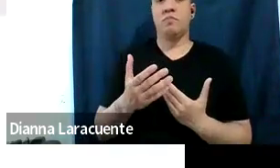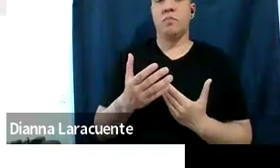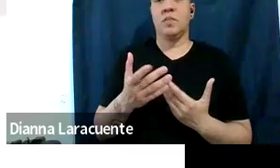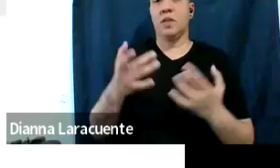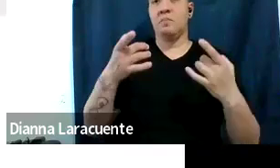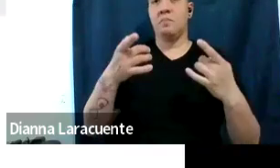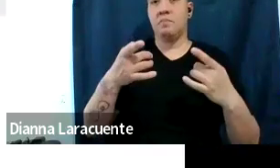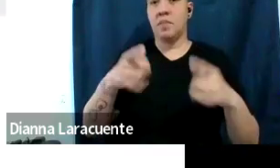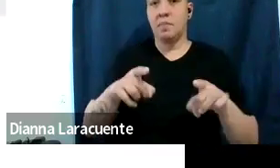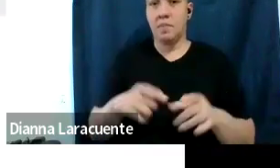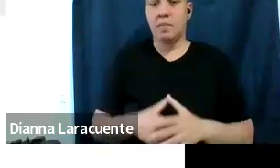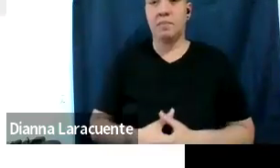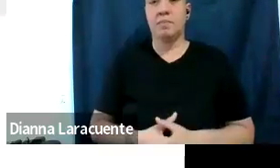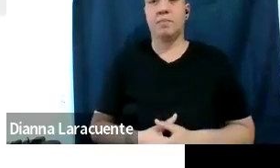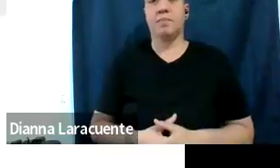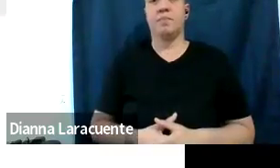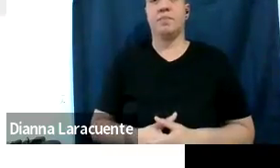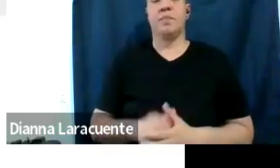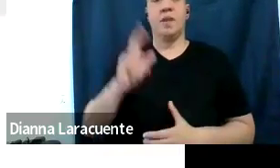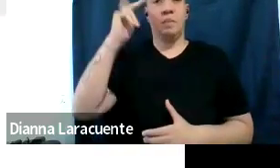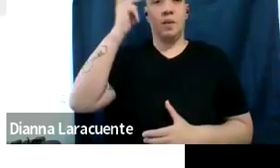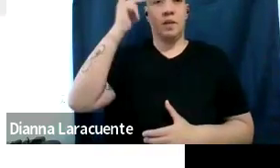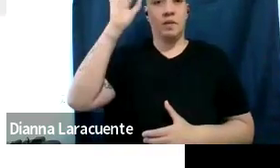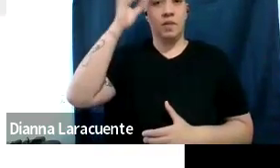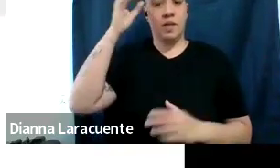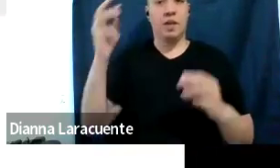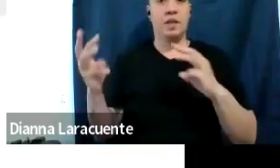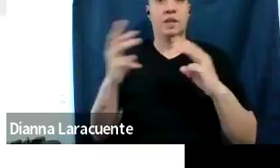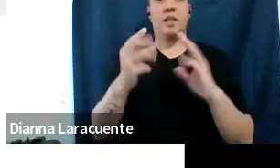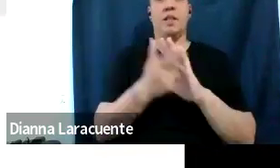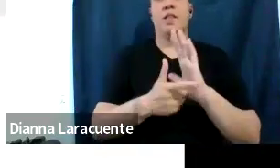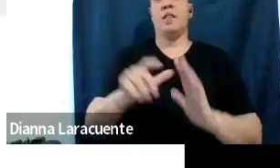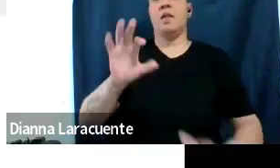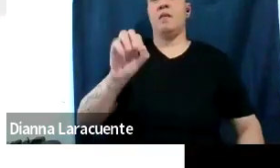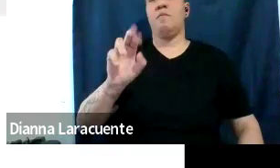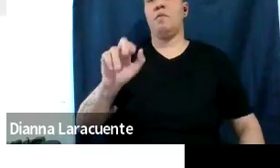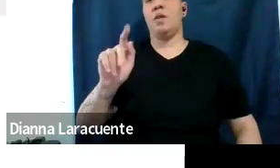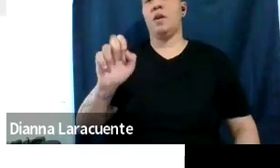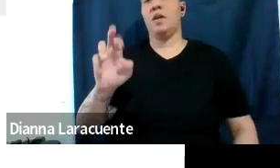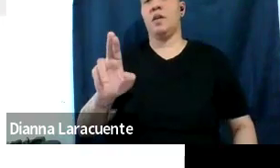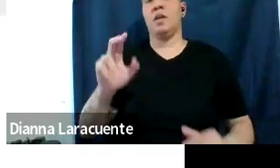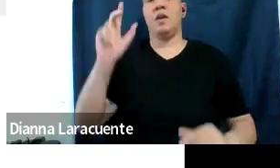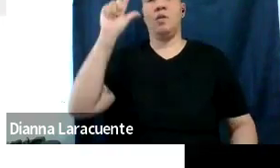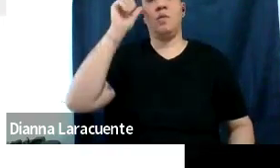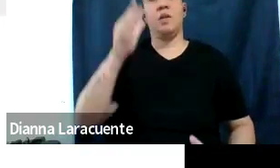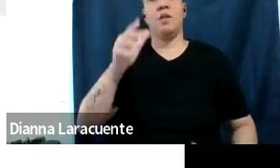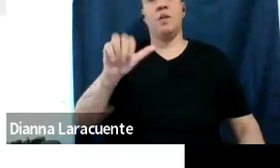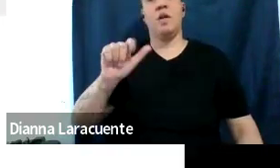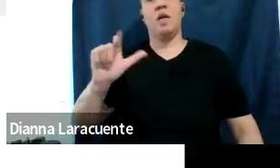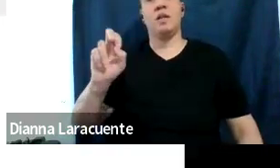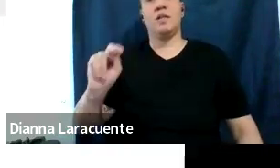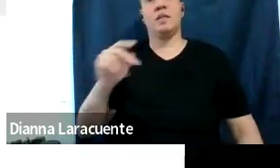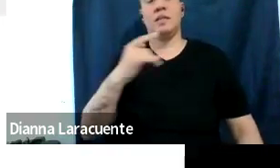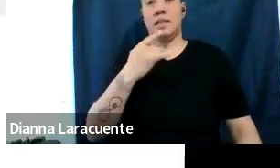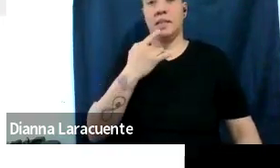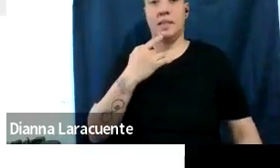pasó? El Partido Federal en guerra con la ley Foraker y el gobernador Allen, porque él decía que